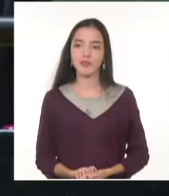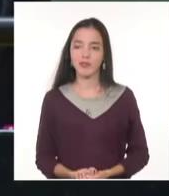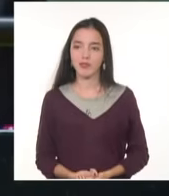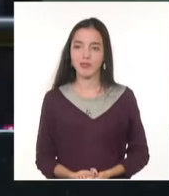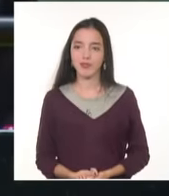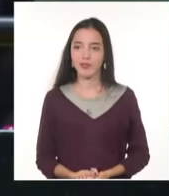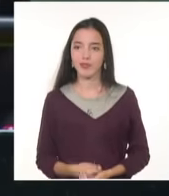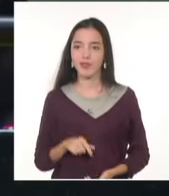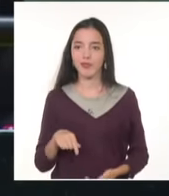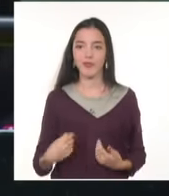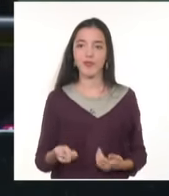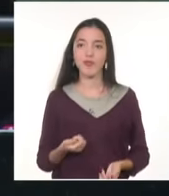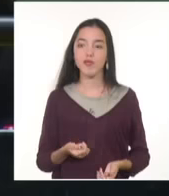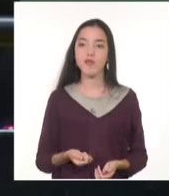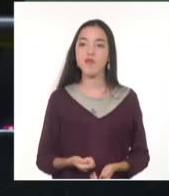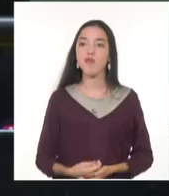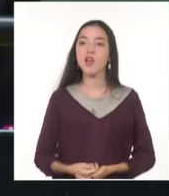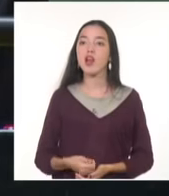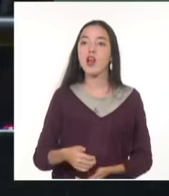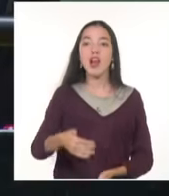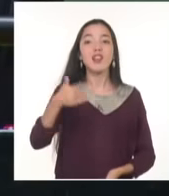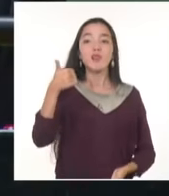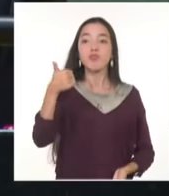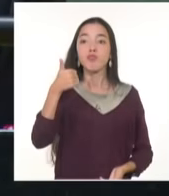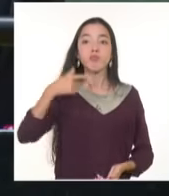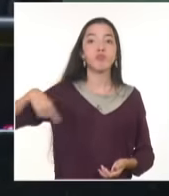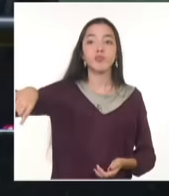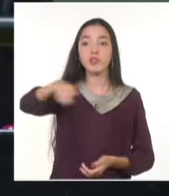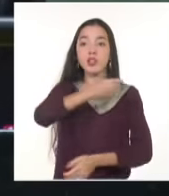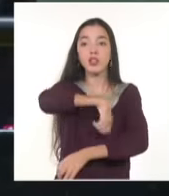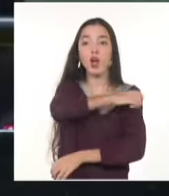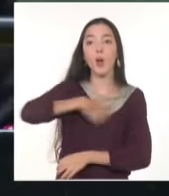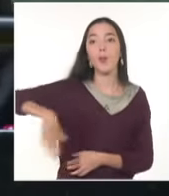bien común y la prosperidad de todos los pueblos